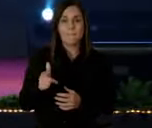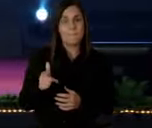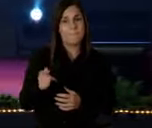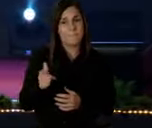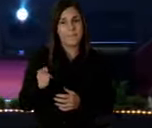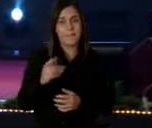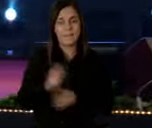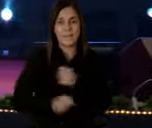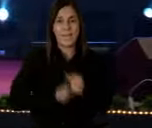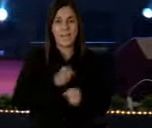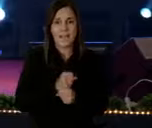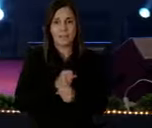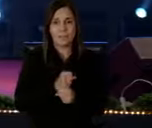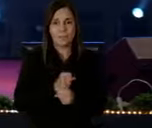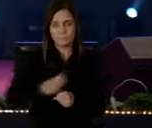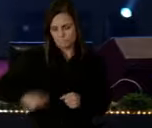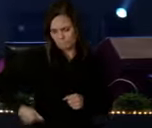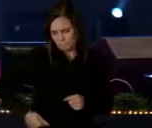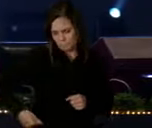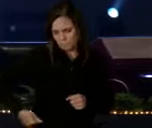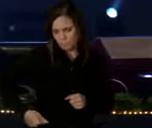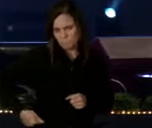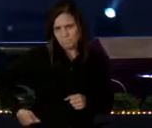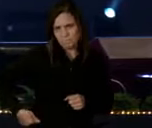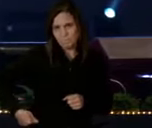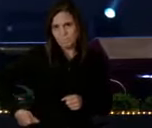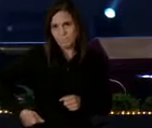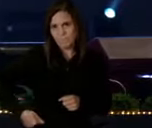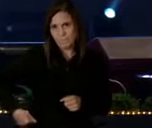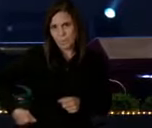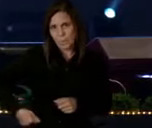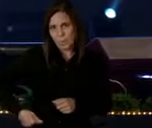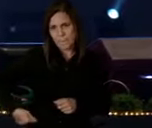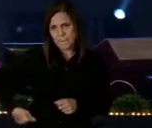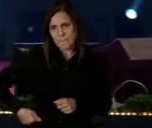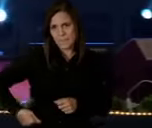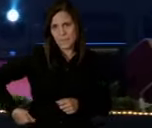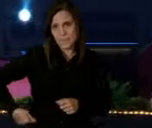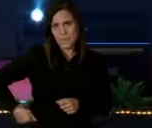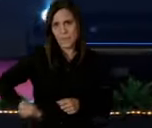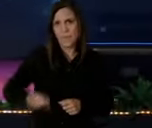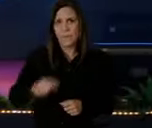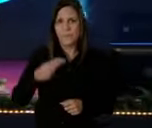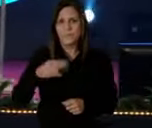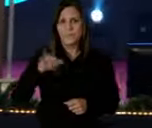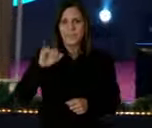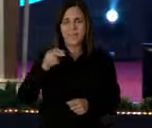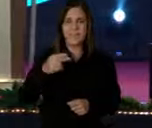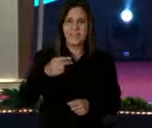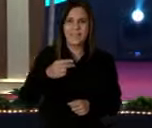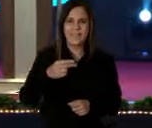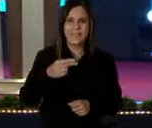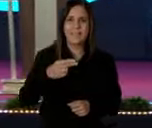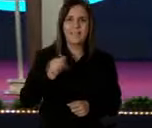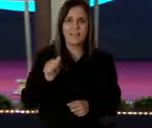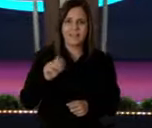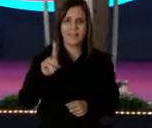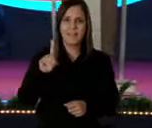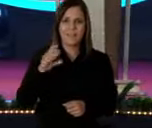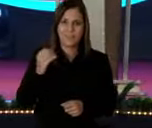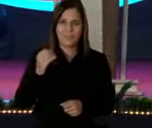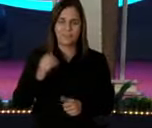mañana, cuando me levanté, me dio como una punzadita, era como para que me acordara. Yo, te portas bien, que ya son